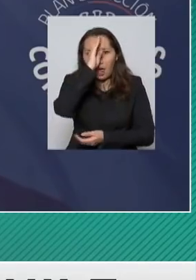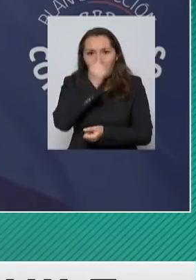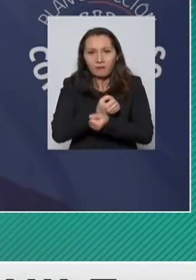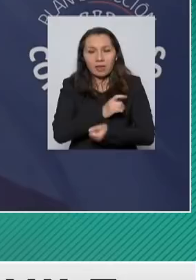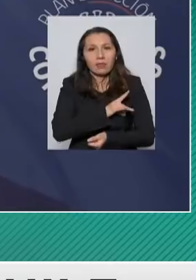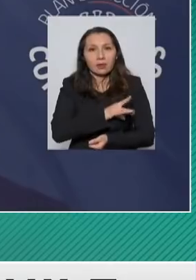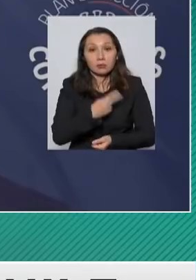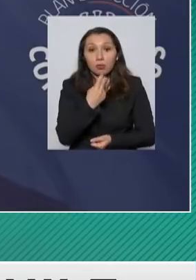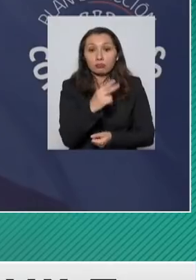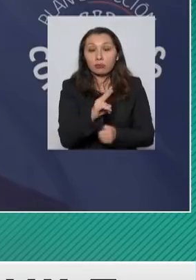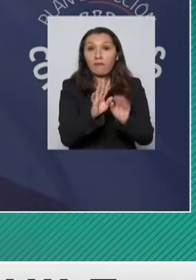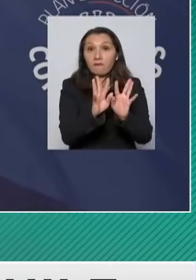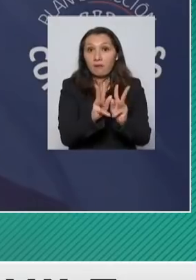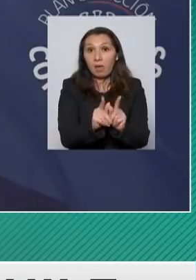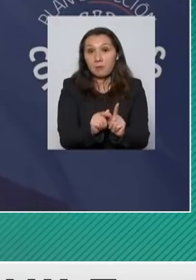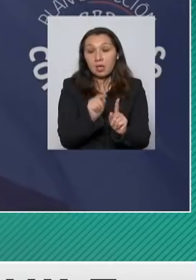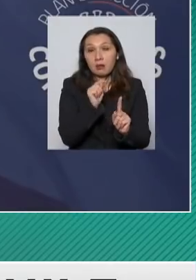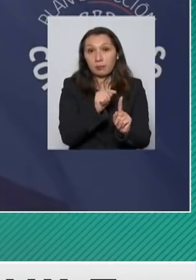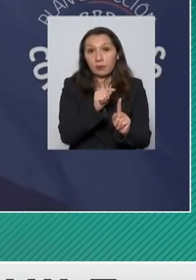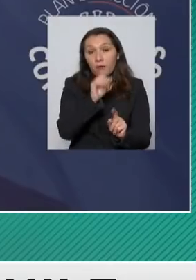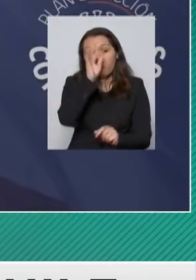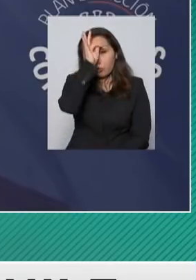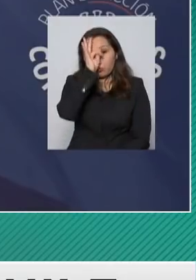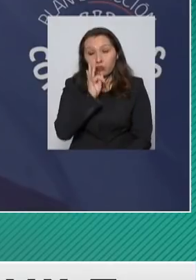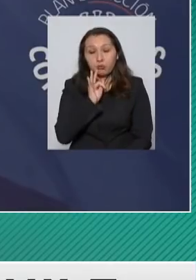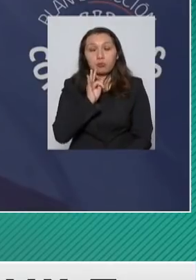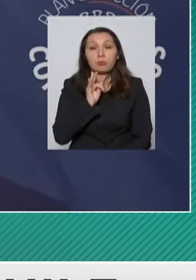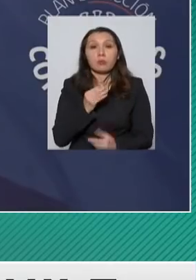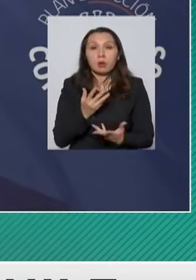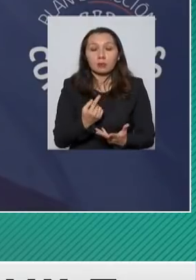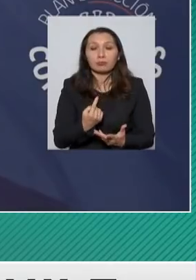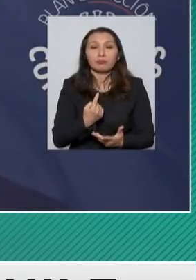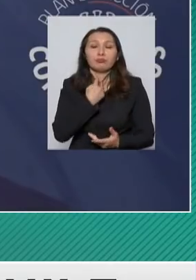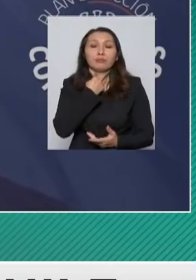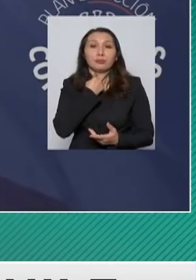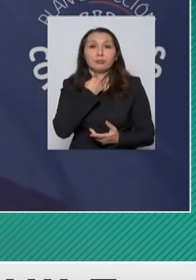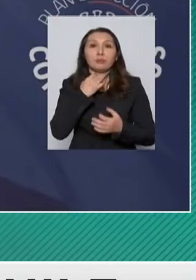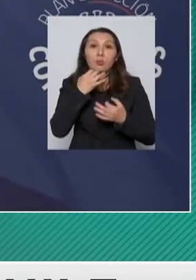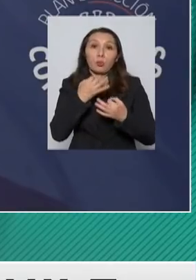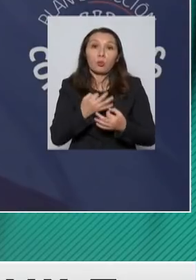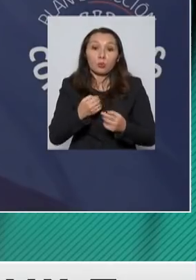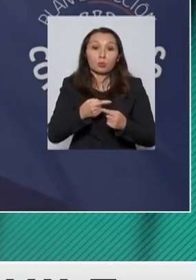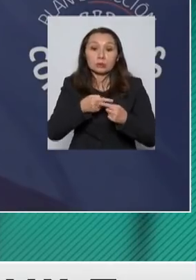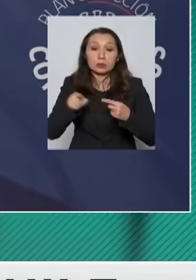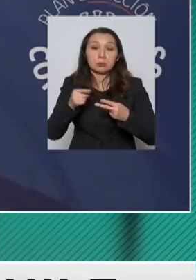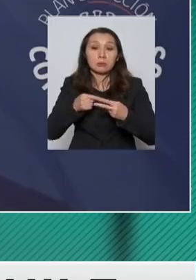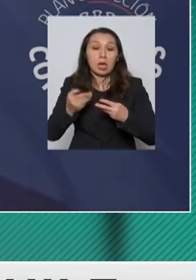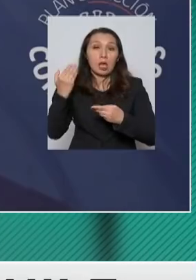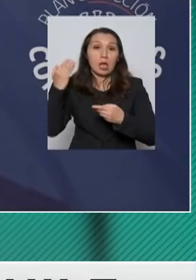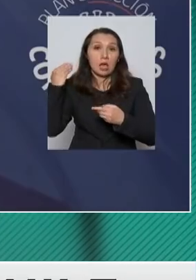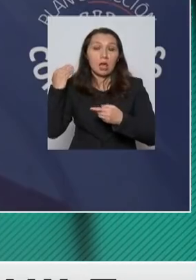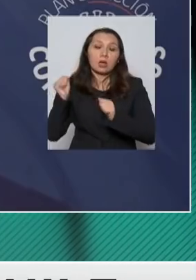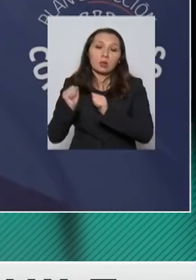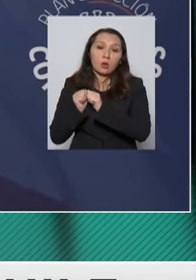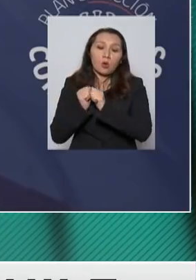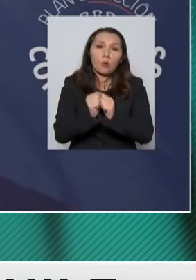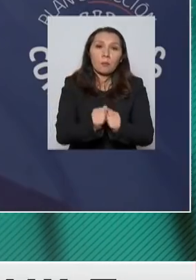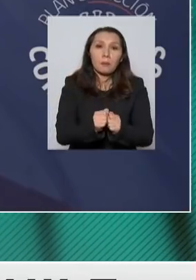Chile y a la familia de este funcionario que ha visto desde ya varias semanas, ¿no es cierto?, lo ha